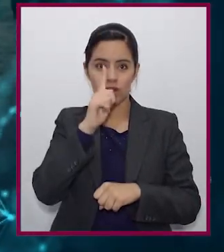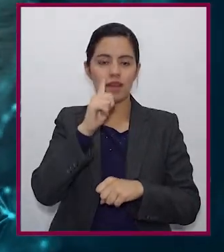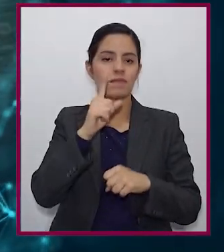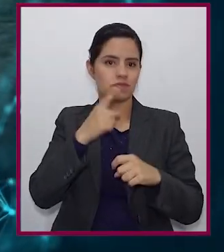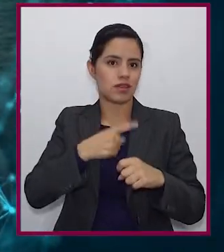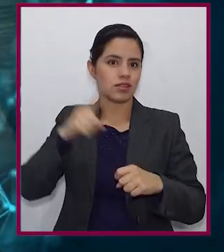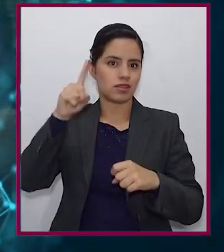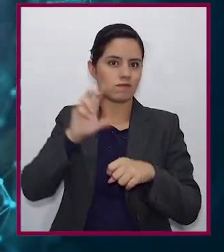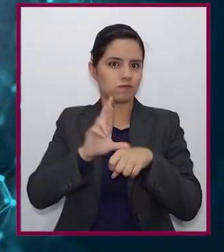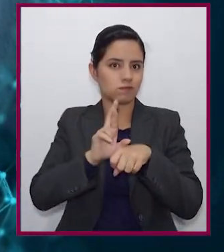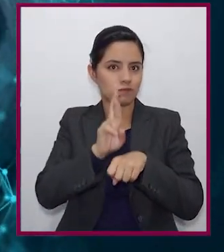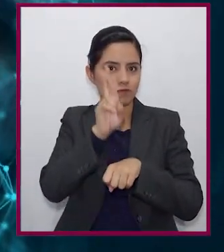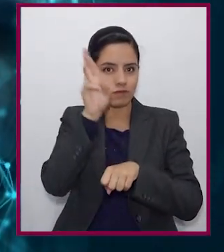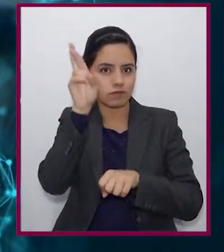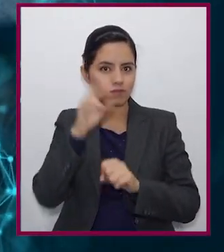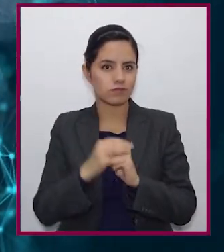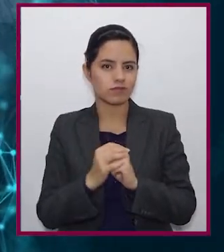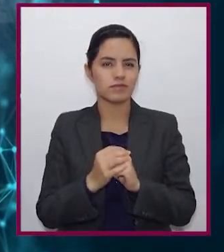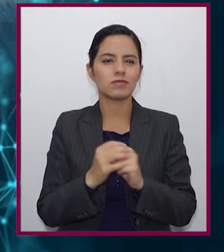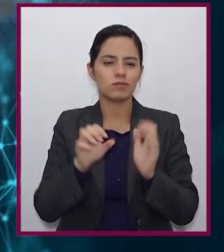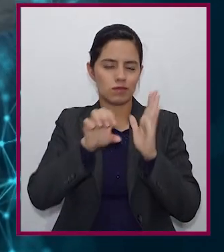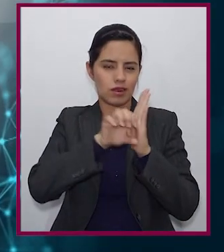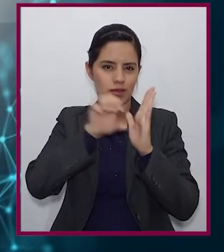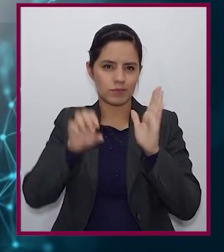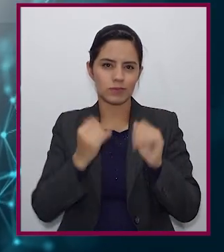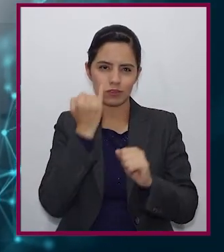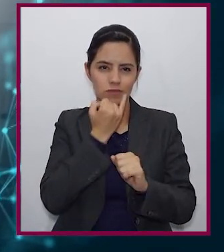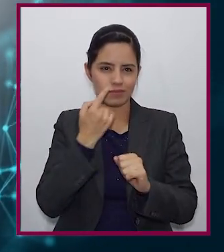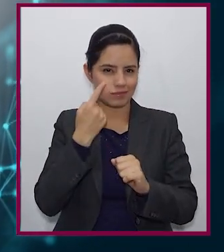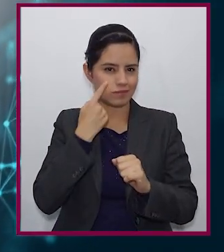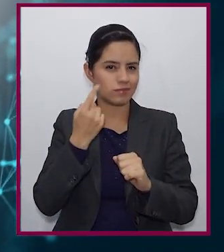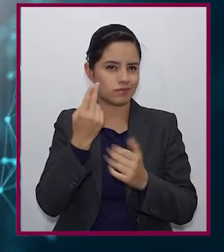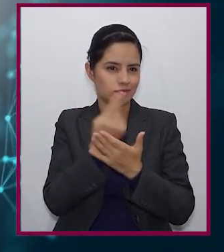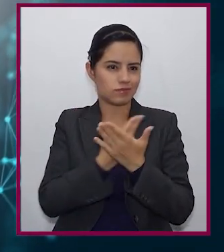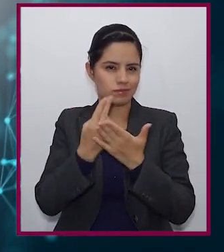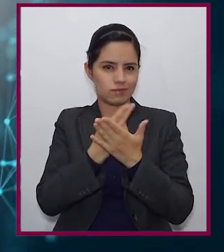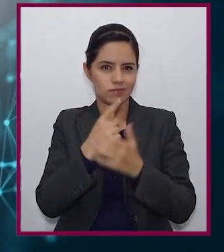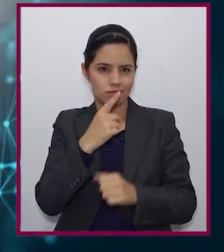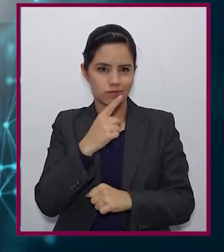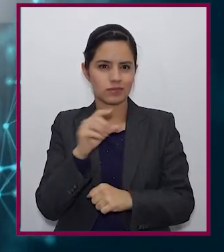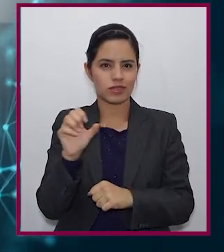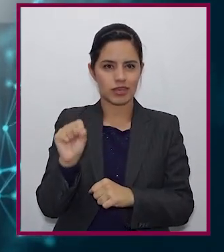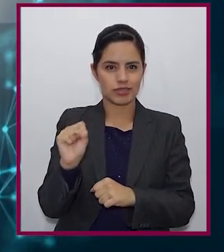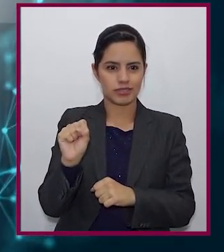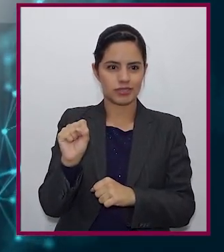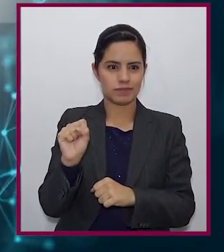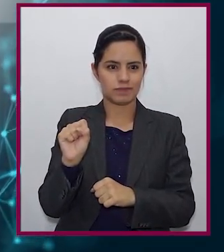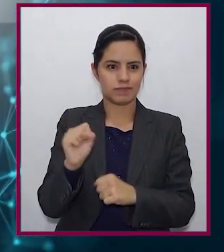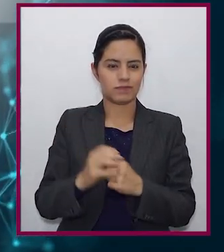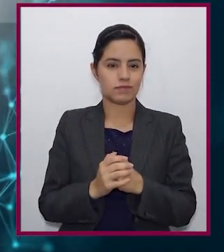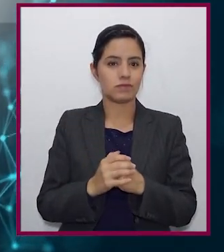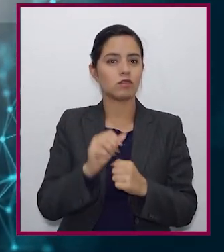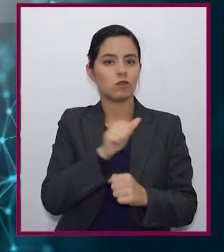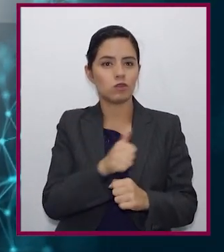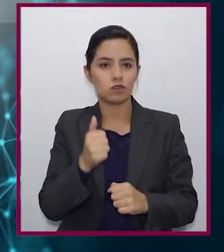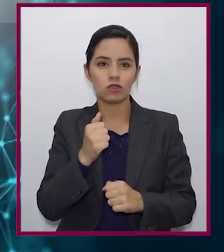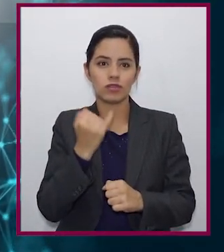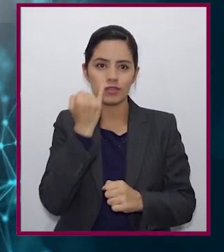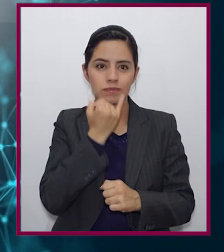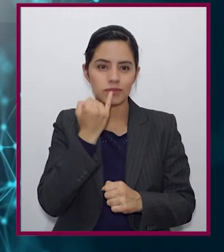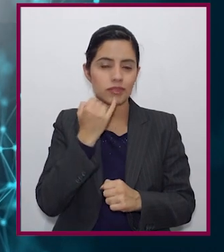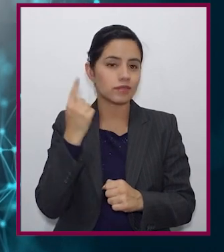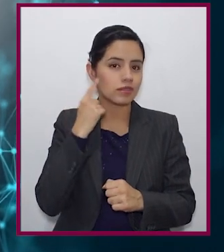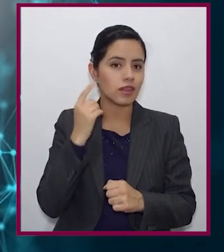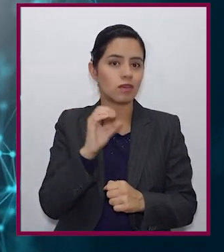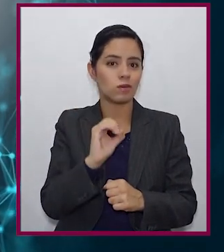símbolos que representan sonidos. Por ejemplo, este símbolo representa el sonido S, este otro al sonido O y